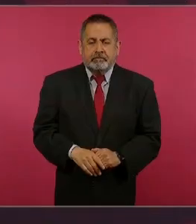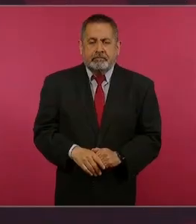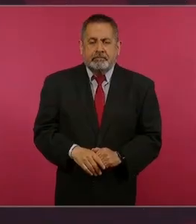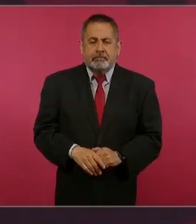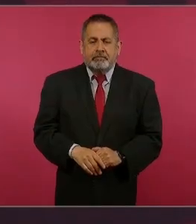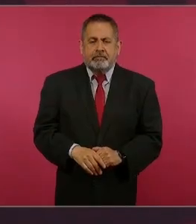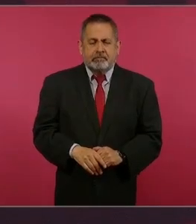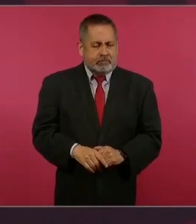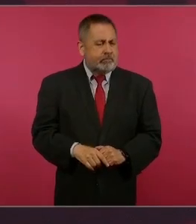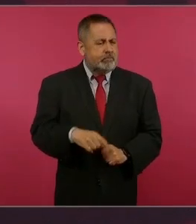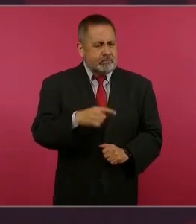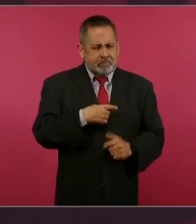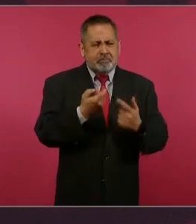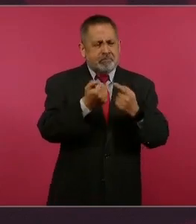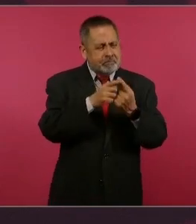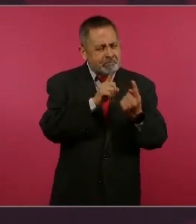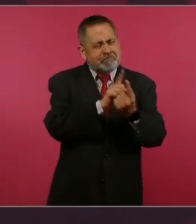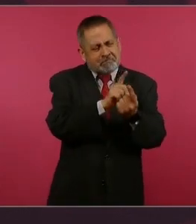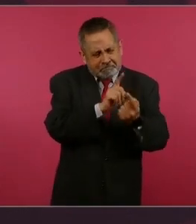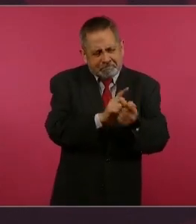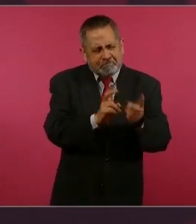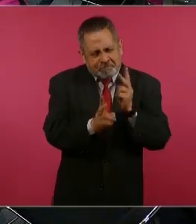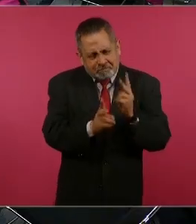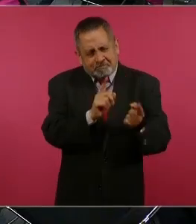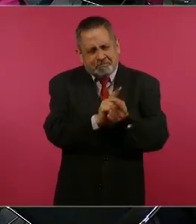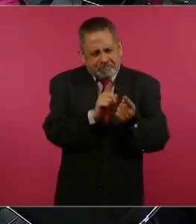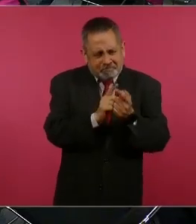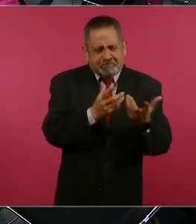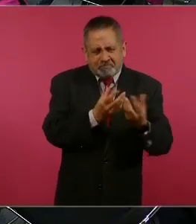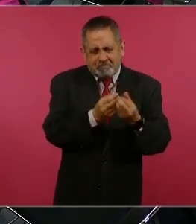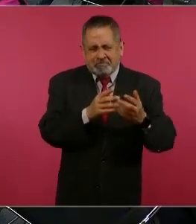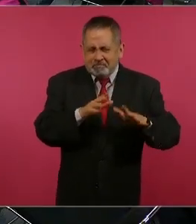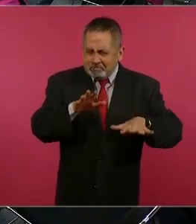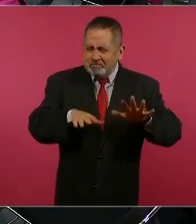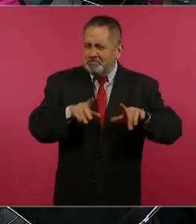he convivido con algunos, hay otros